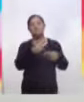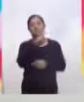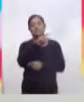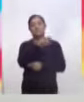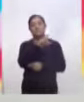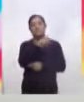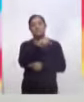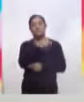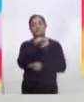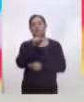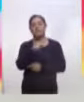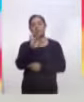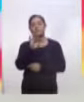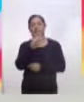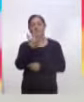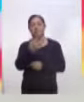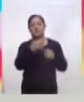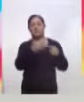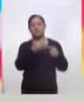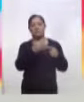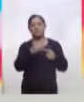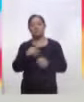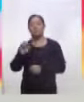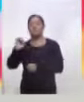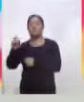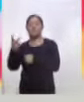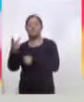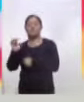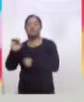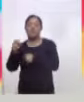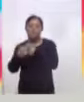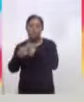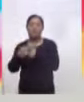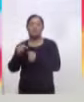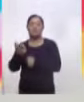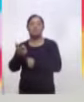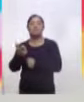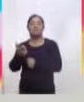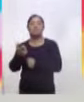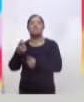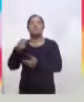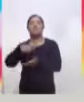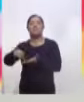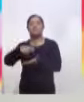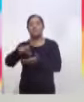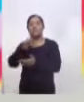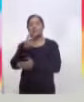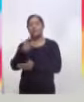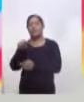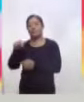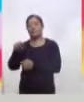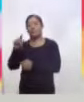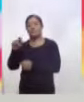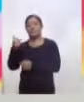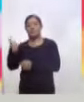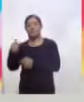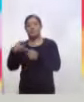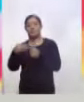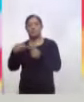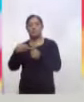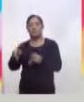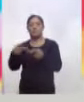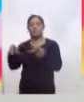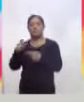centavos y a la venta en 20 pesos con 45 centavos. El euro cierra a la compra en 22 pesos con 76